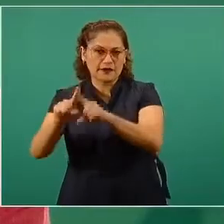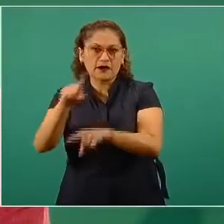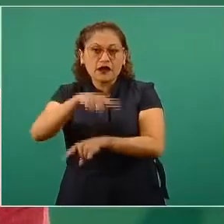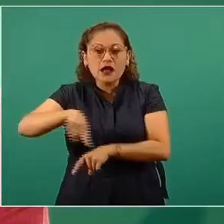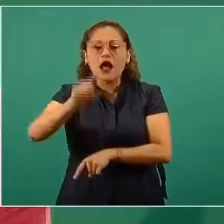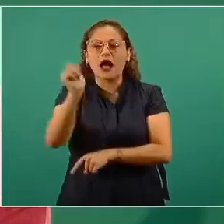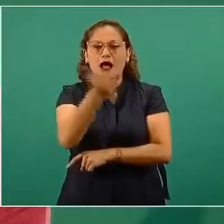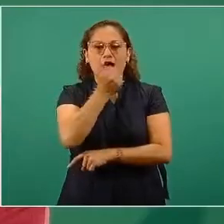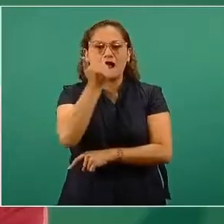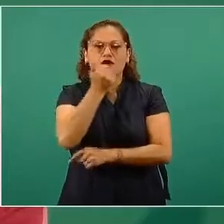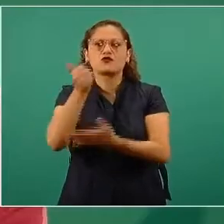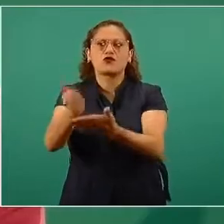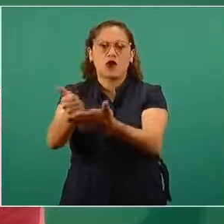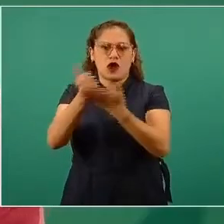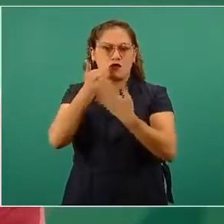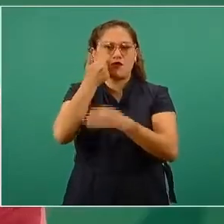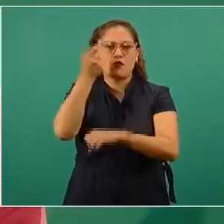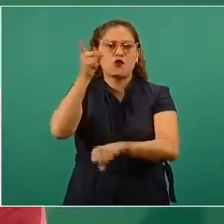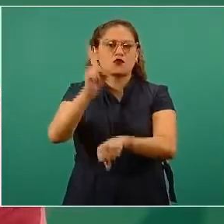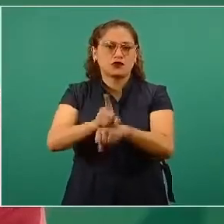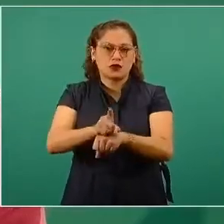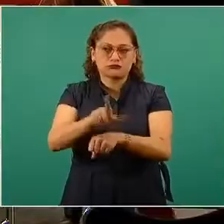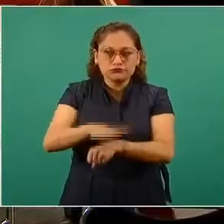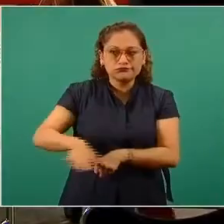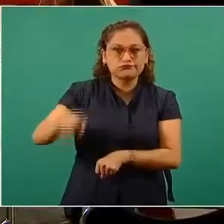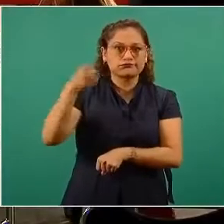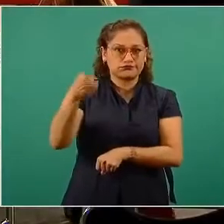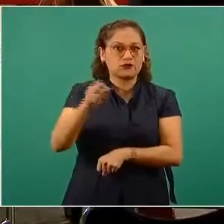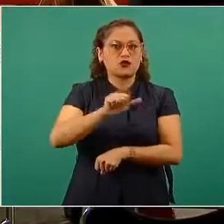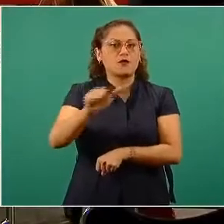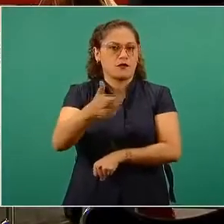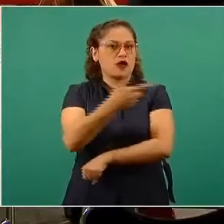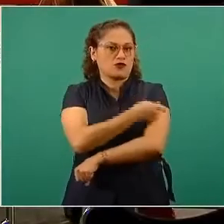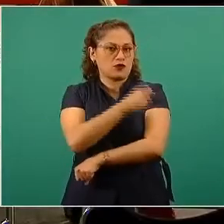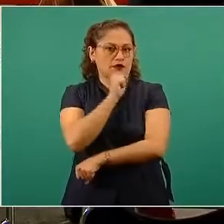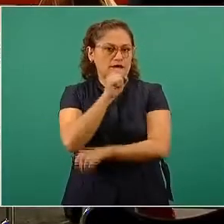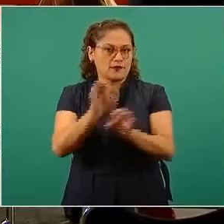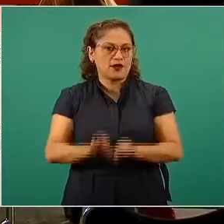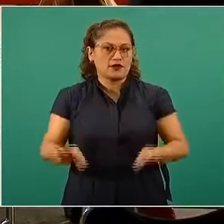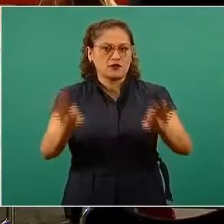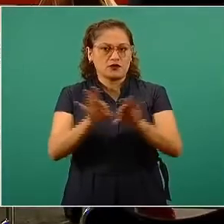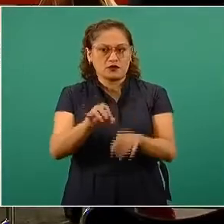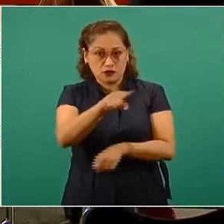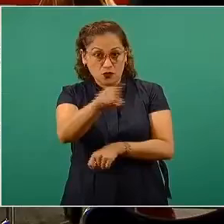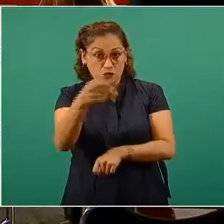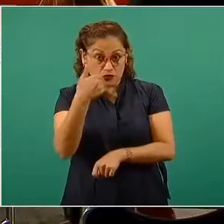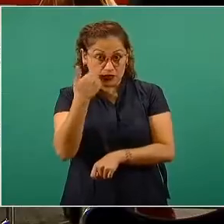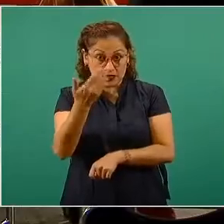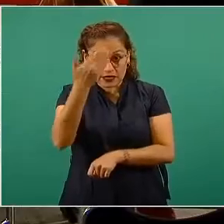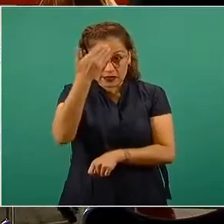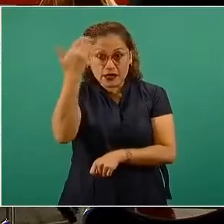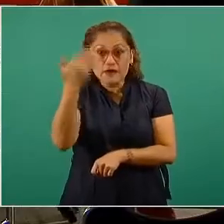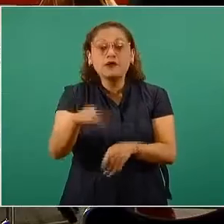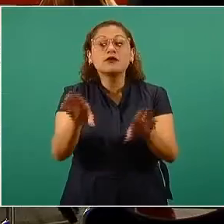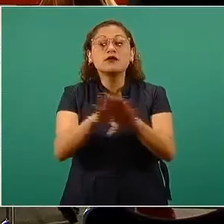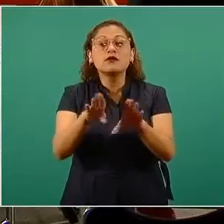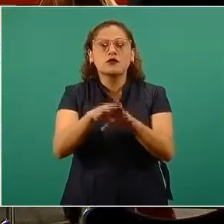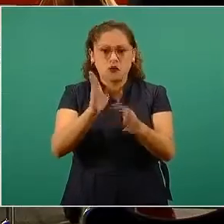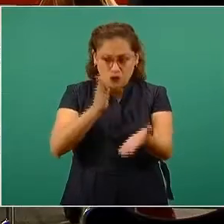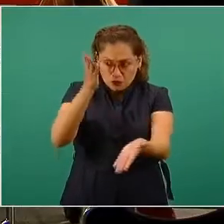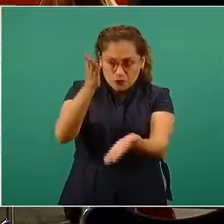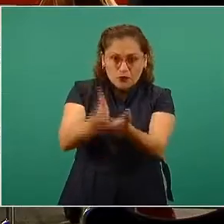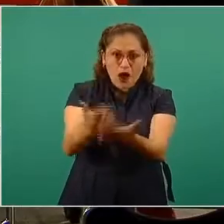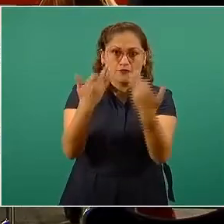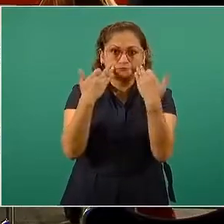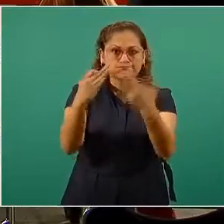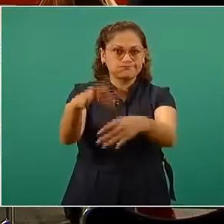de vacunación. Sería interesante, si tienen la ocasión, que vayan a los centros de vacunación para que se familiaricen con